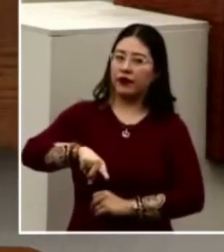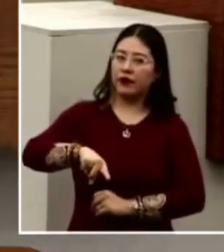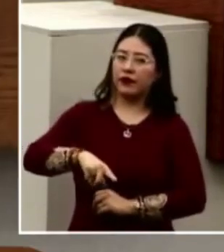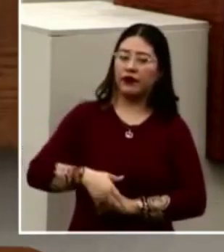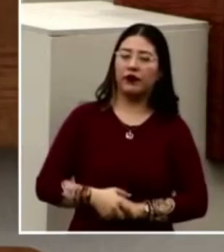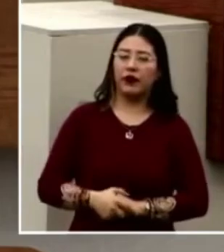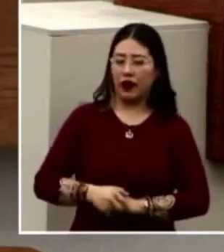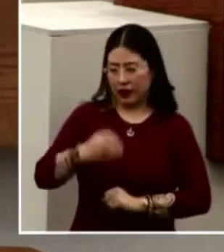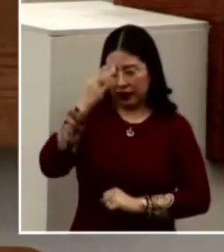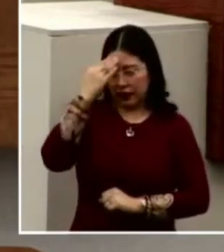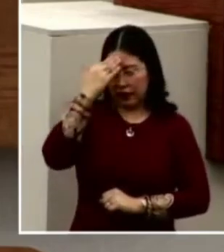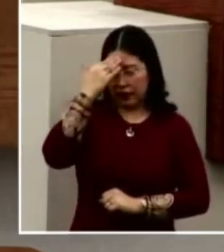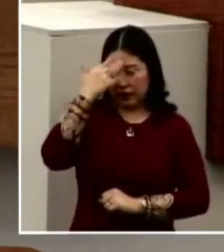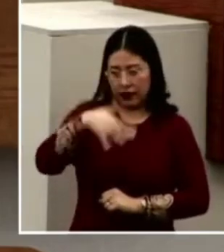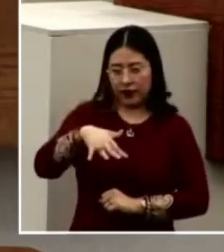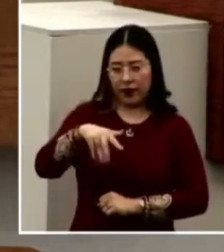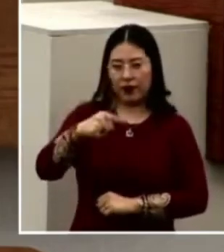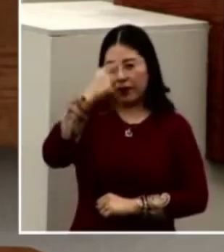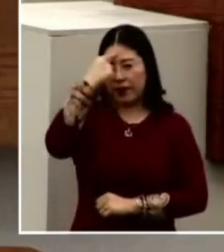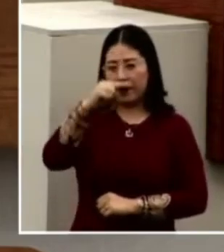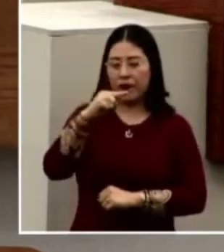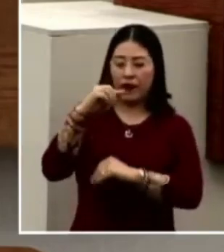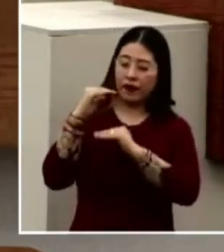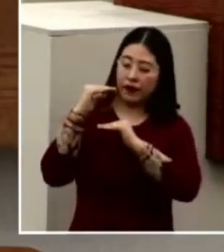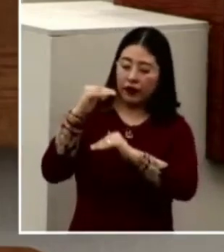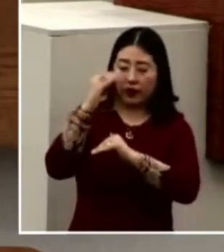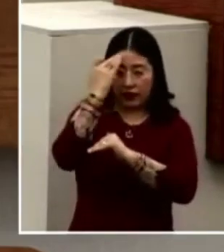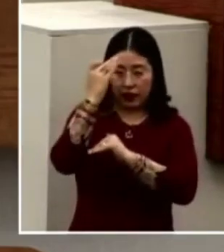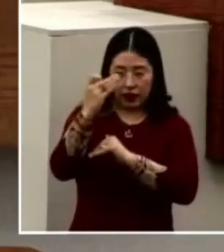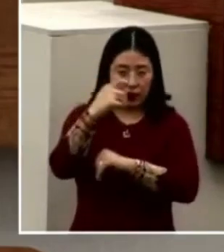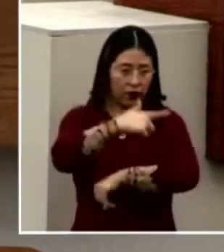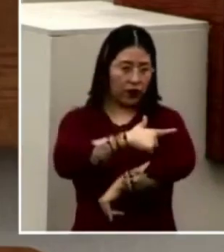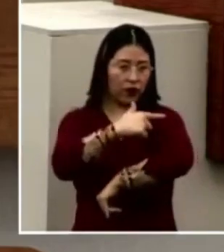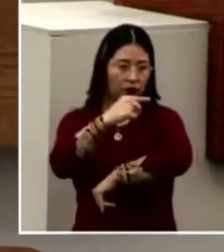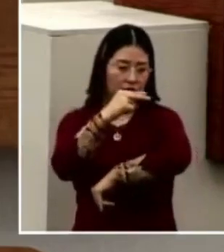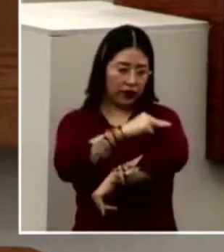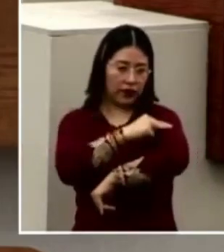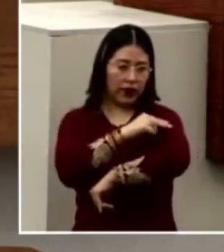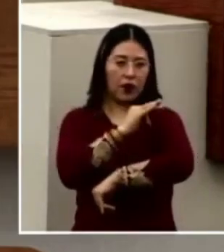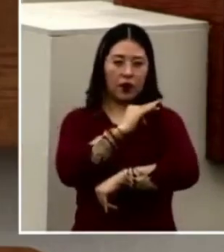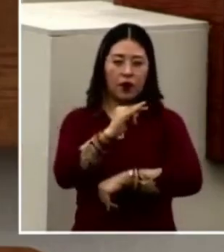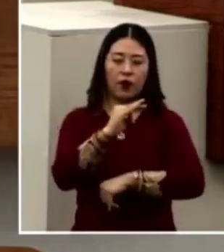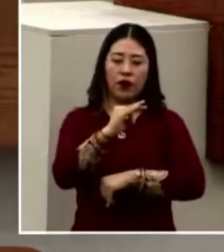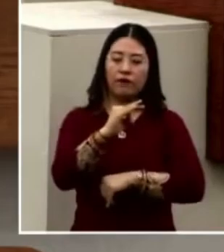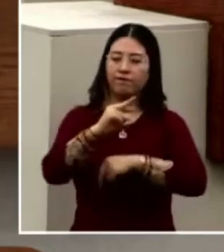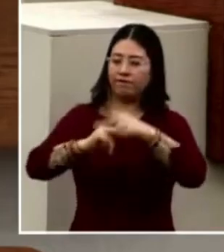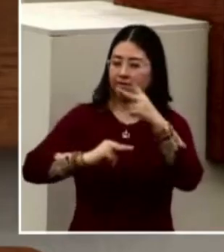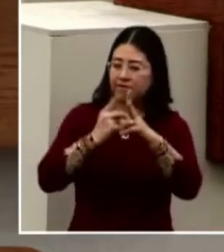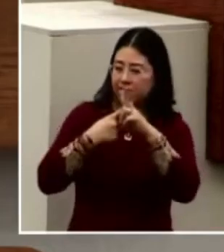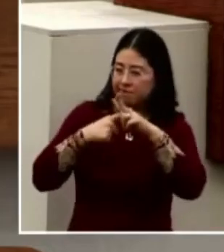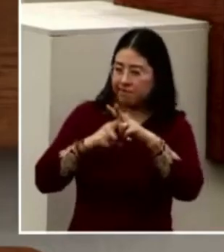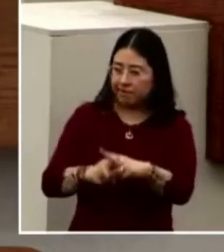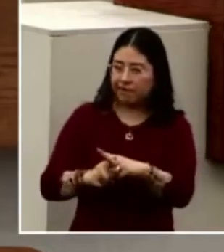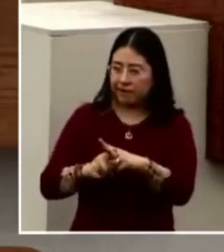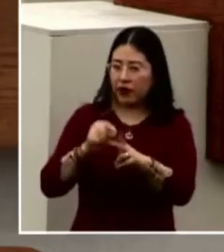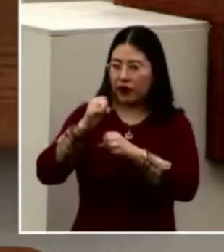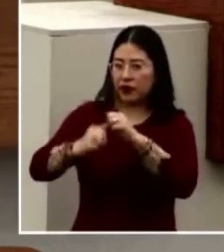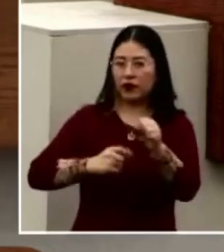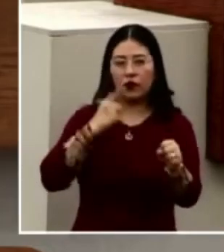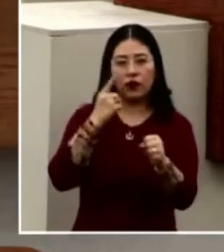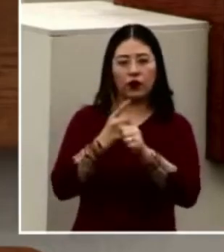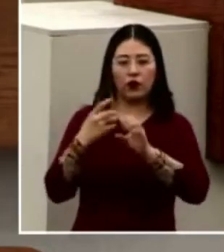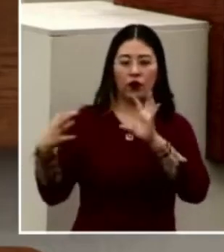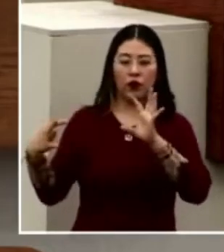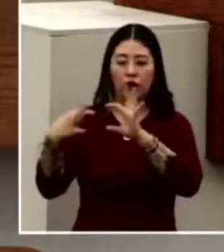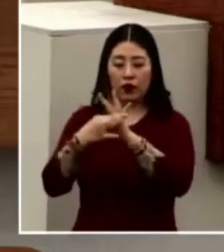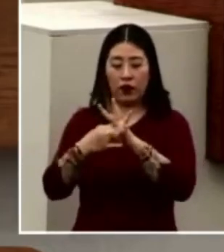un plazo perentorio para el actuar de la Guardia Nacional en tareas de seguridad pública, plazo que